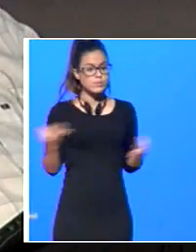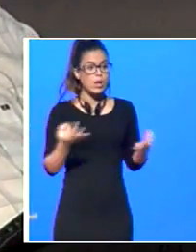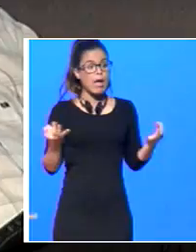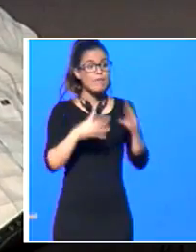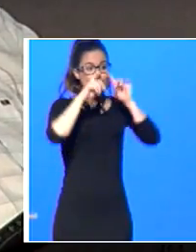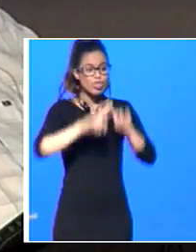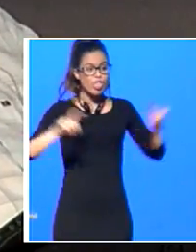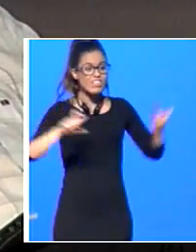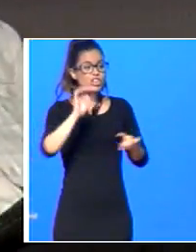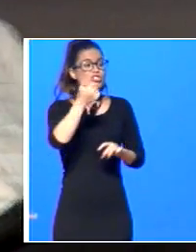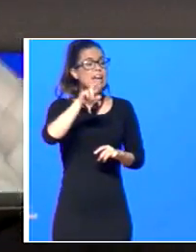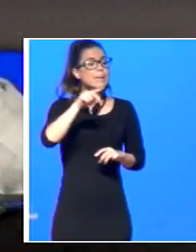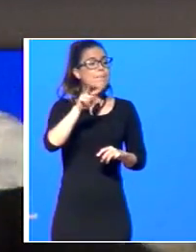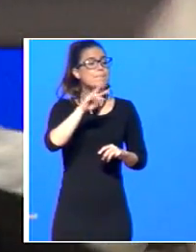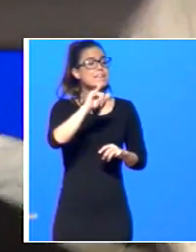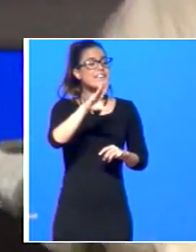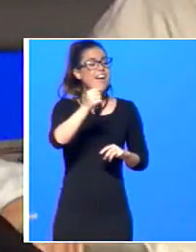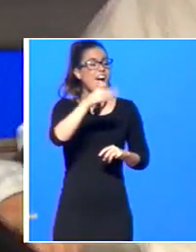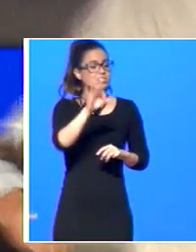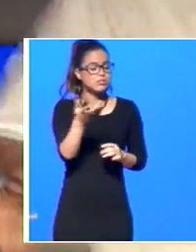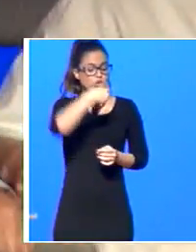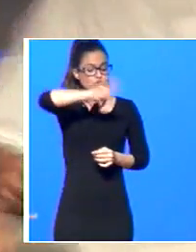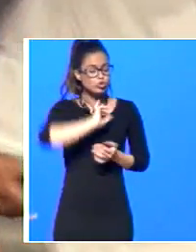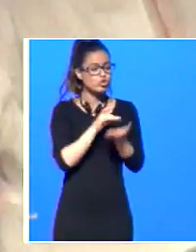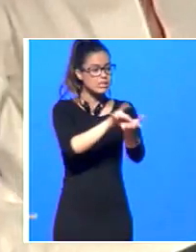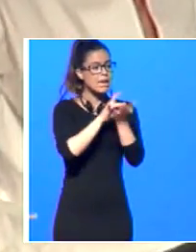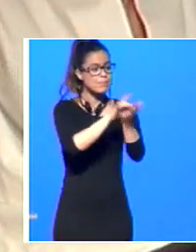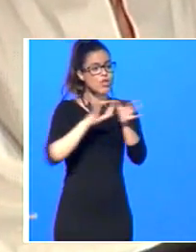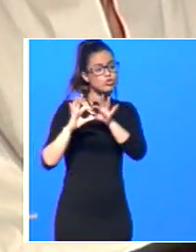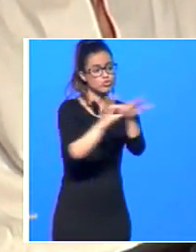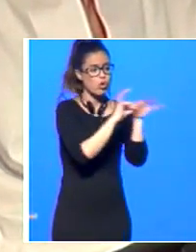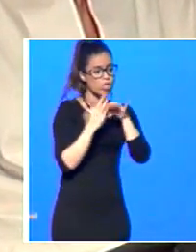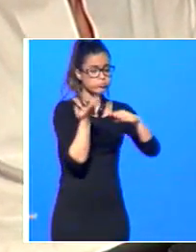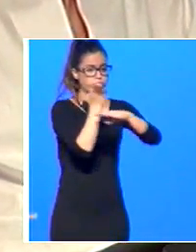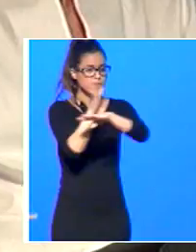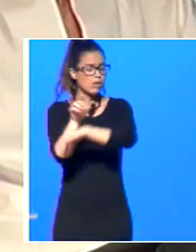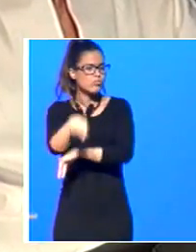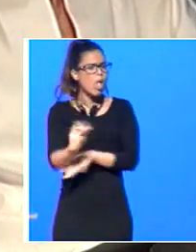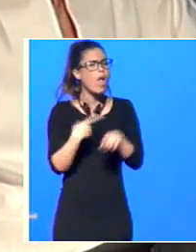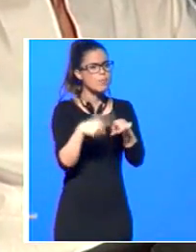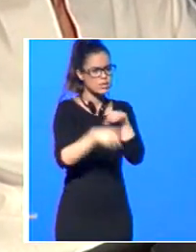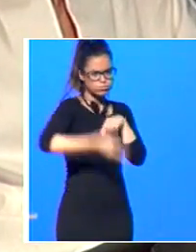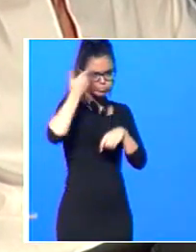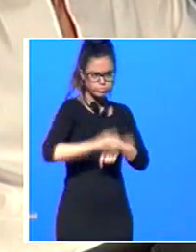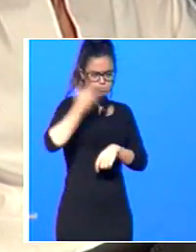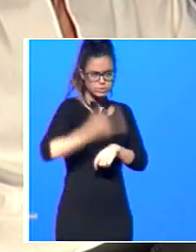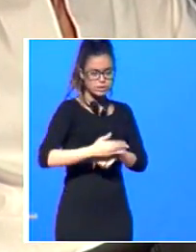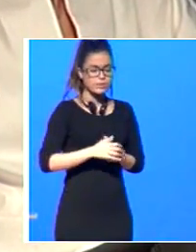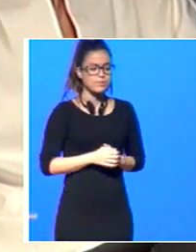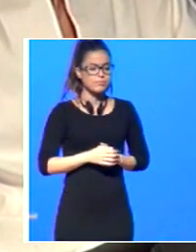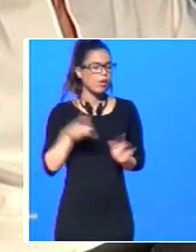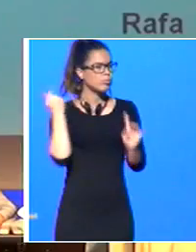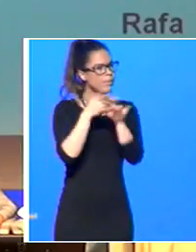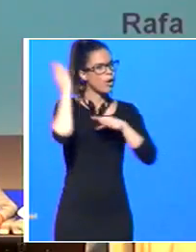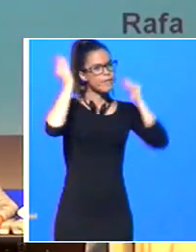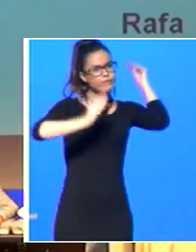Servicas, que promueve el aprendizaje y servicio solidario. Este es un elemento importante para reflexionar sobre